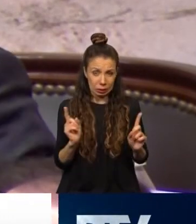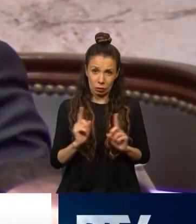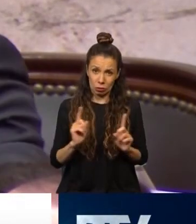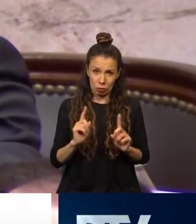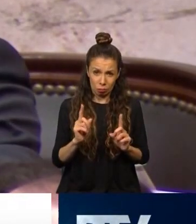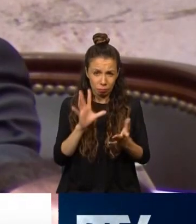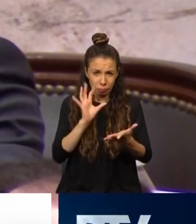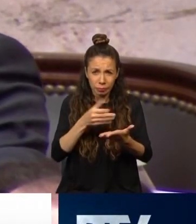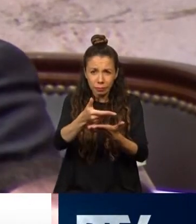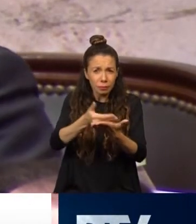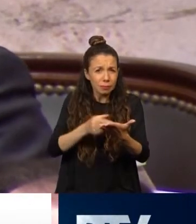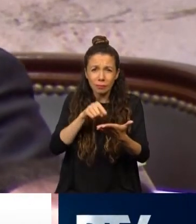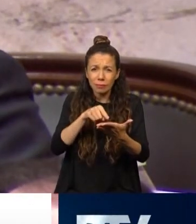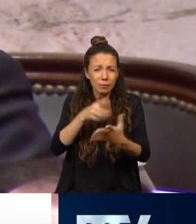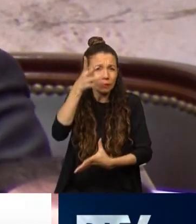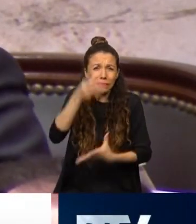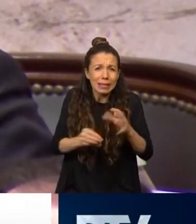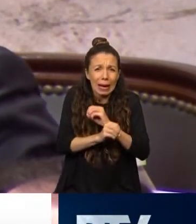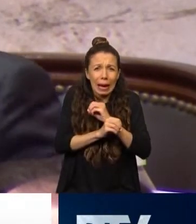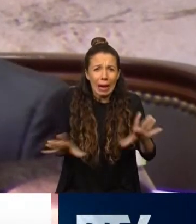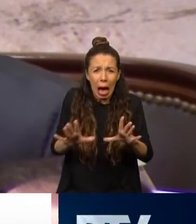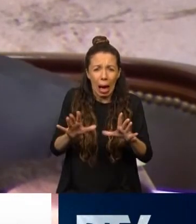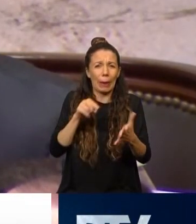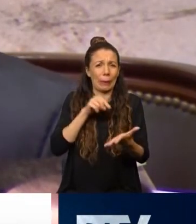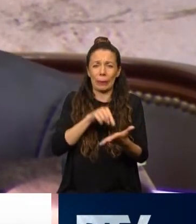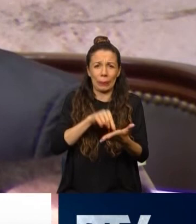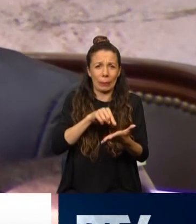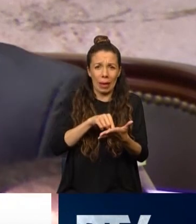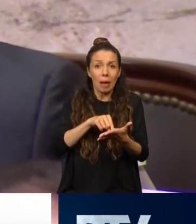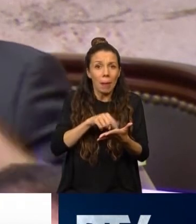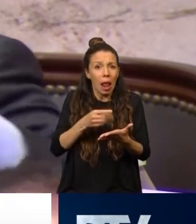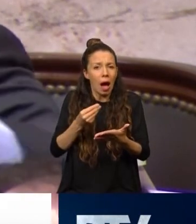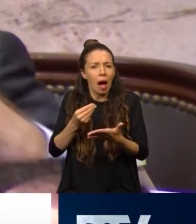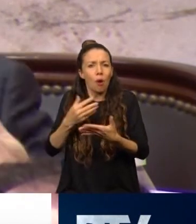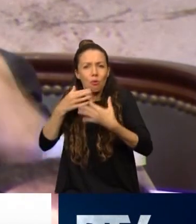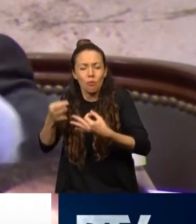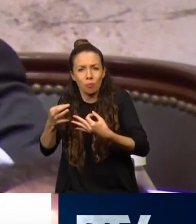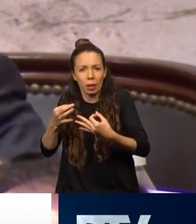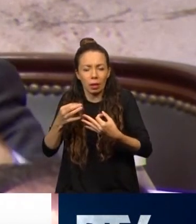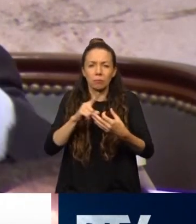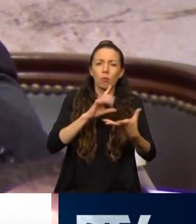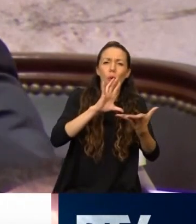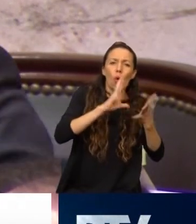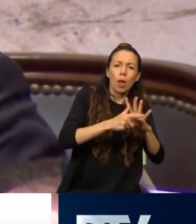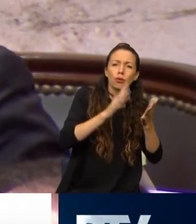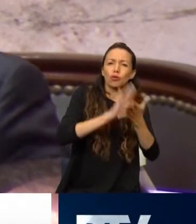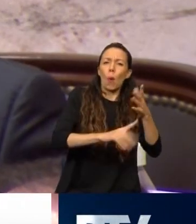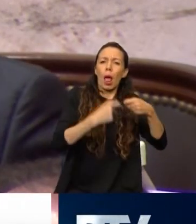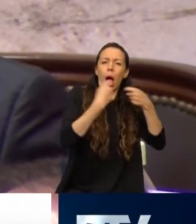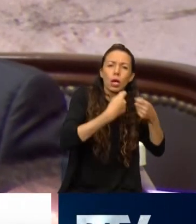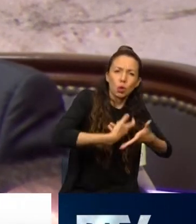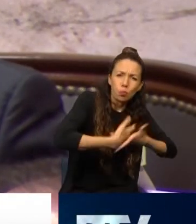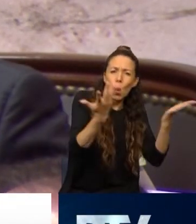invalidez técnica y empírica. Básicamente, este modelo de darle rosca al gasto público y